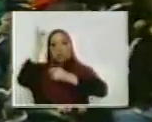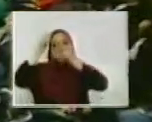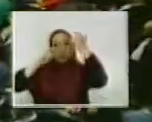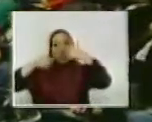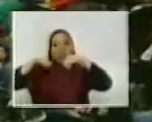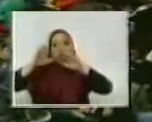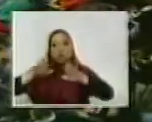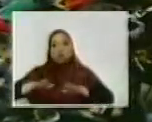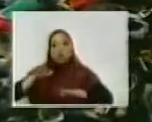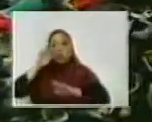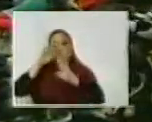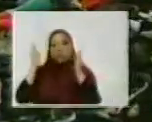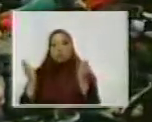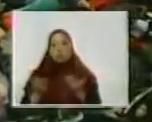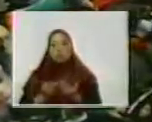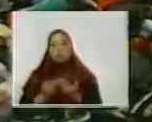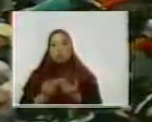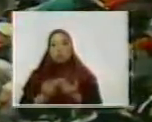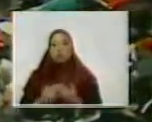el mundo,